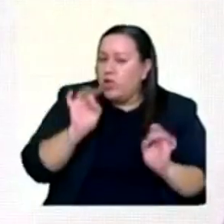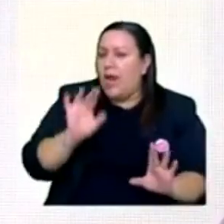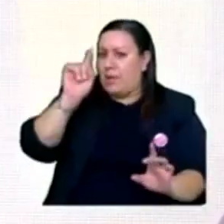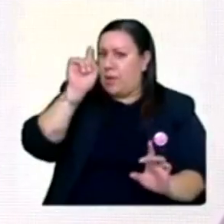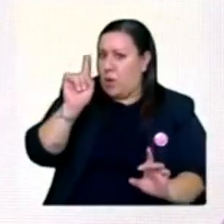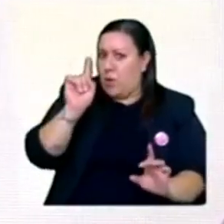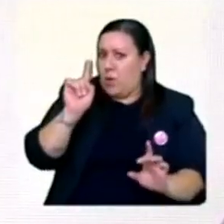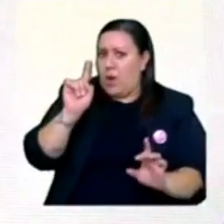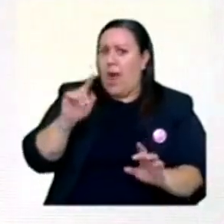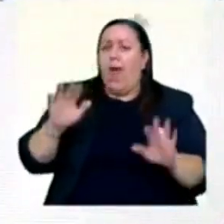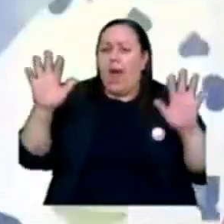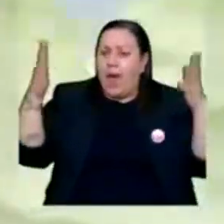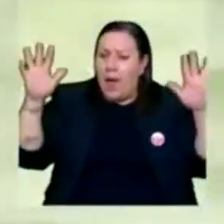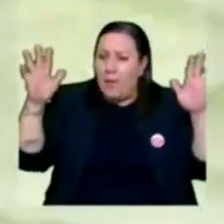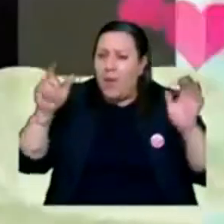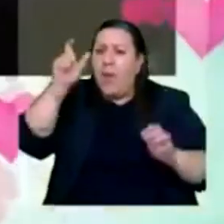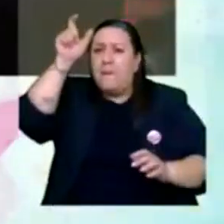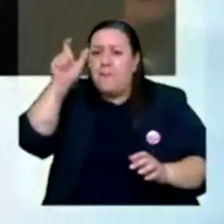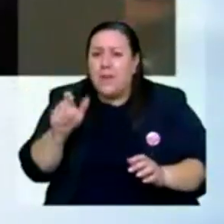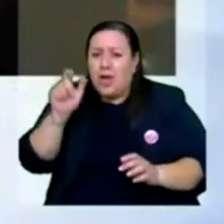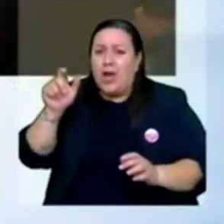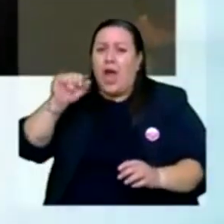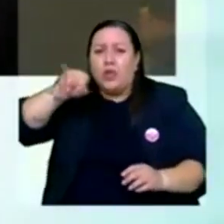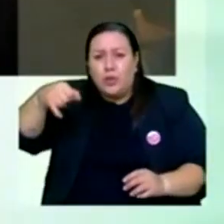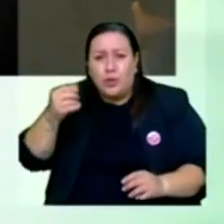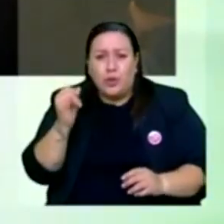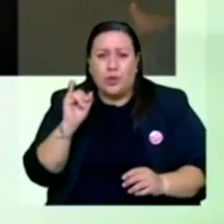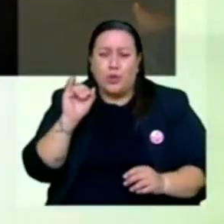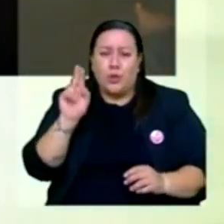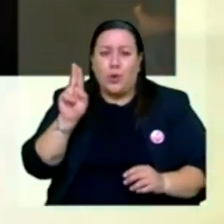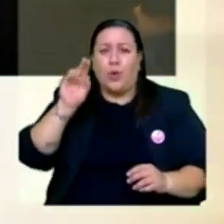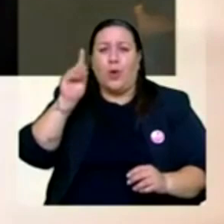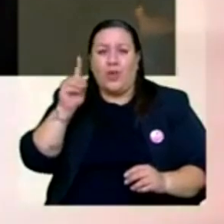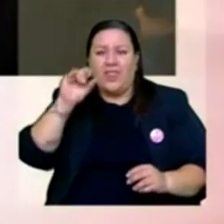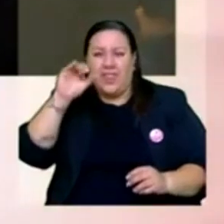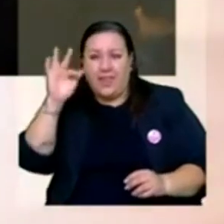la señora Judy del Bosque. ¡Vamos! ¡Judy, querida!